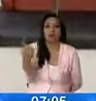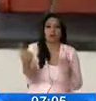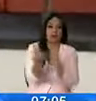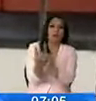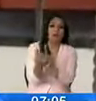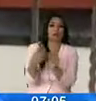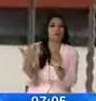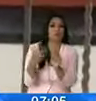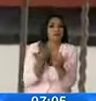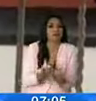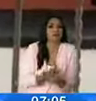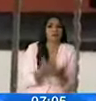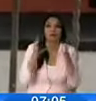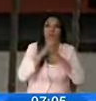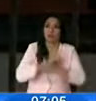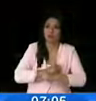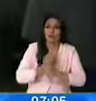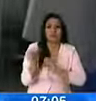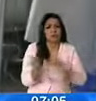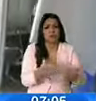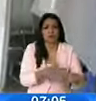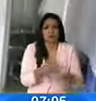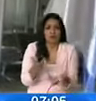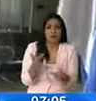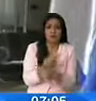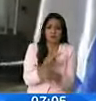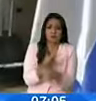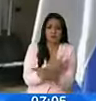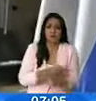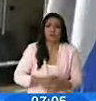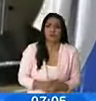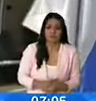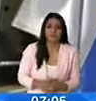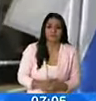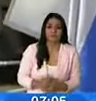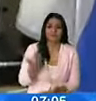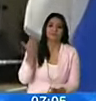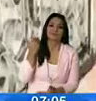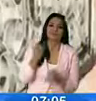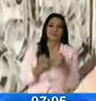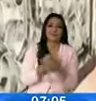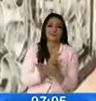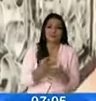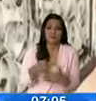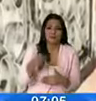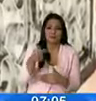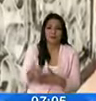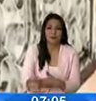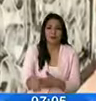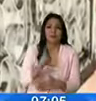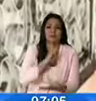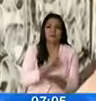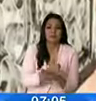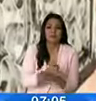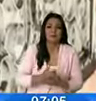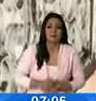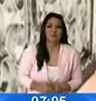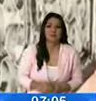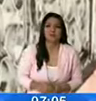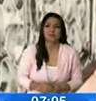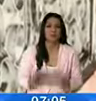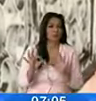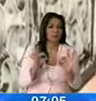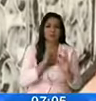trámite porque ya anoche está oscuro, botado. Efectivamente, en estos últimos fines de semana y lo que va del año se ha tenido